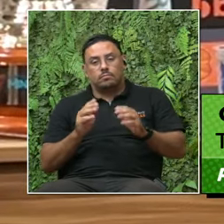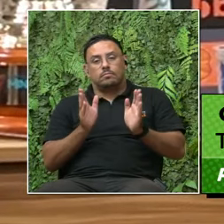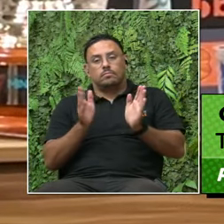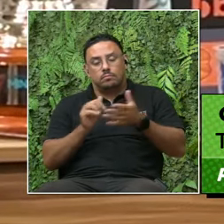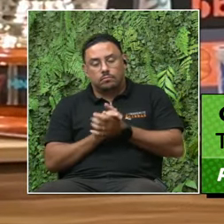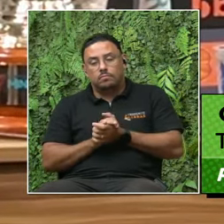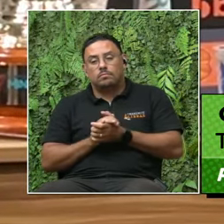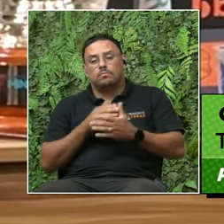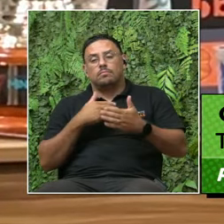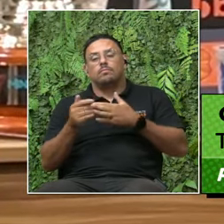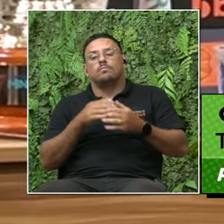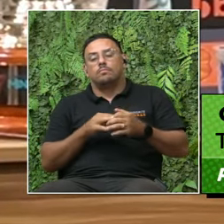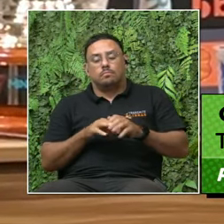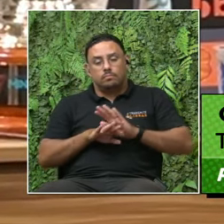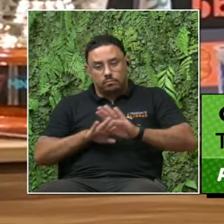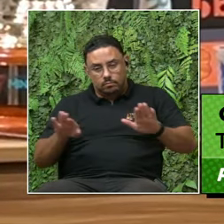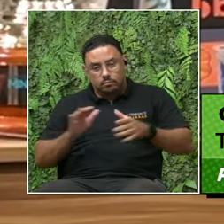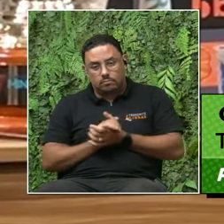aniva